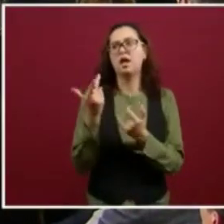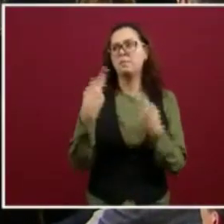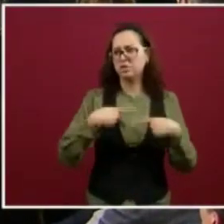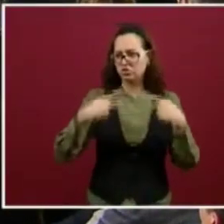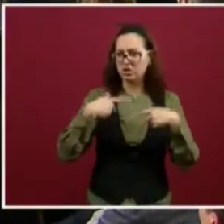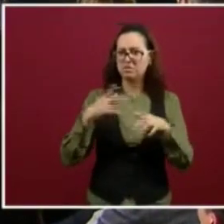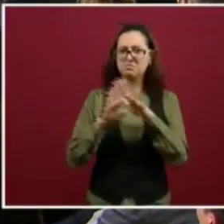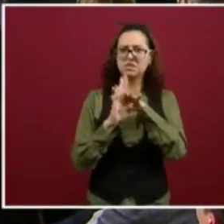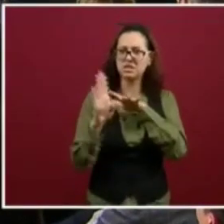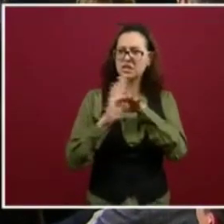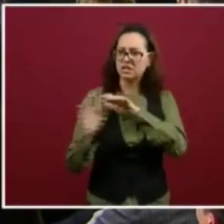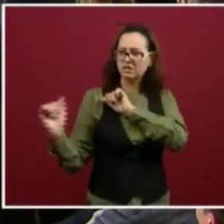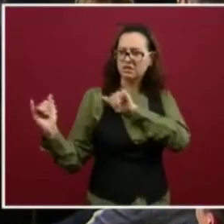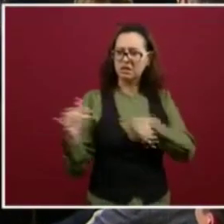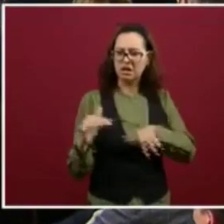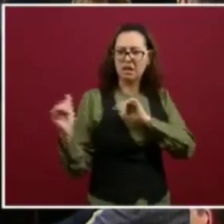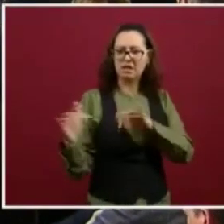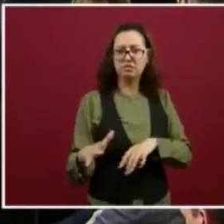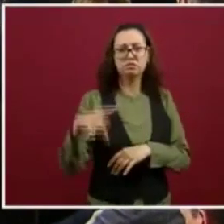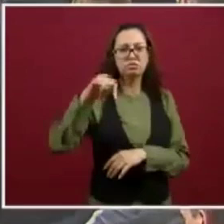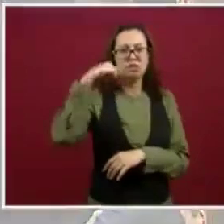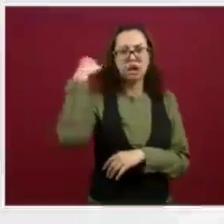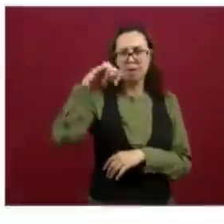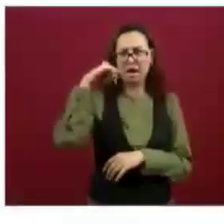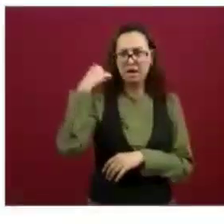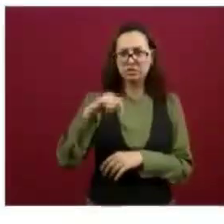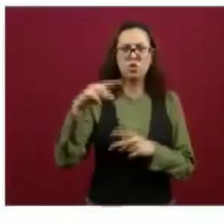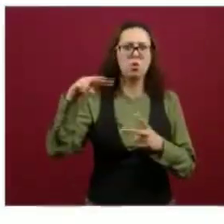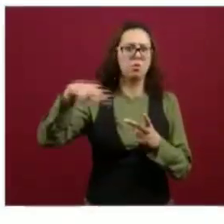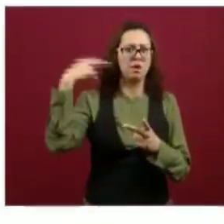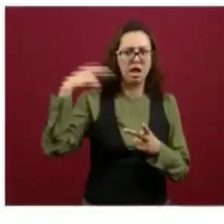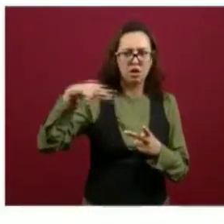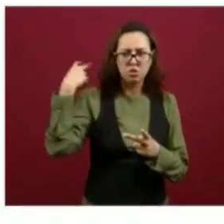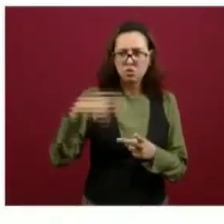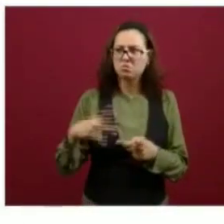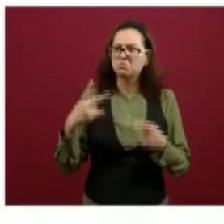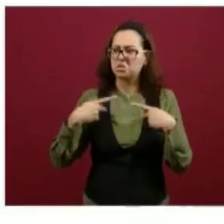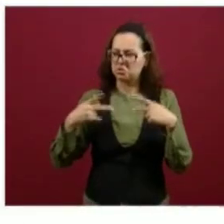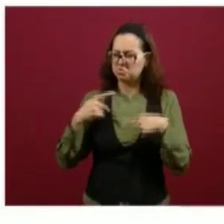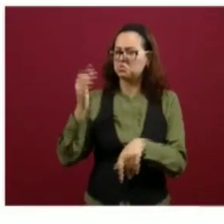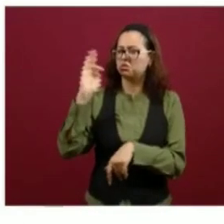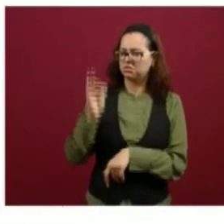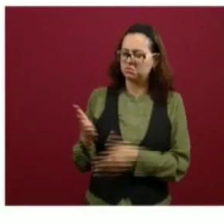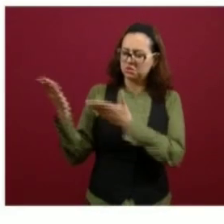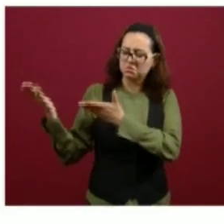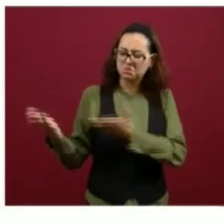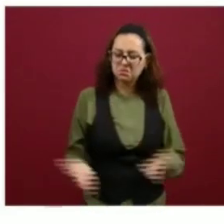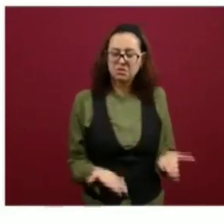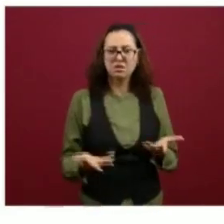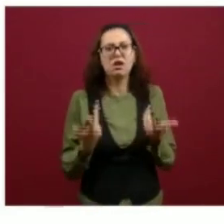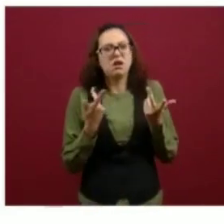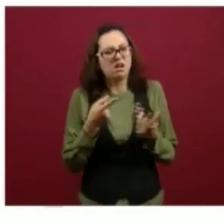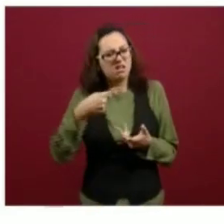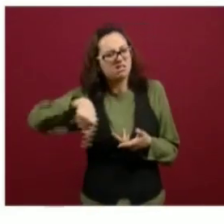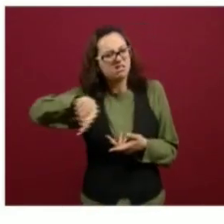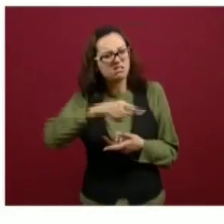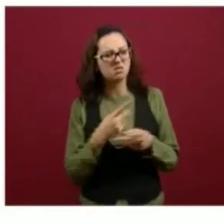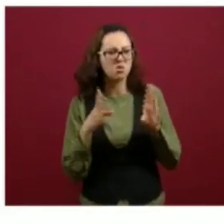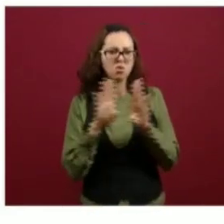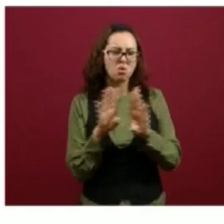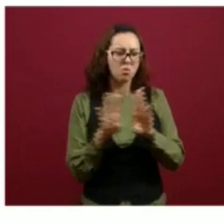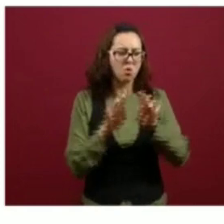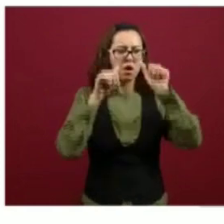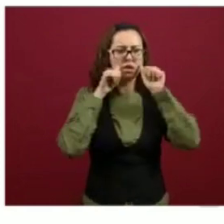hay varias ciudades que están recibiendo migrantes, y en Veracruz. Y entonces, ¿cómo trabajamos con esas ciudades? Y